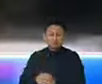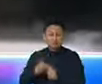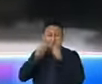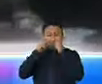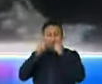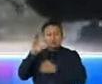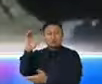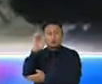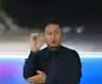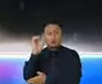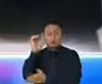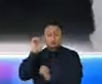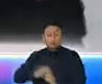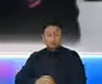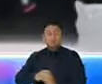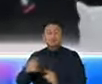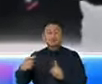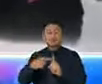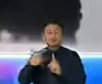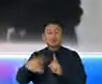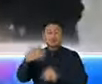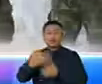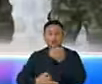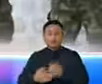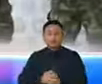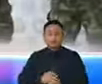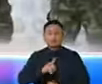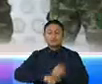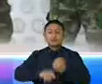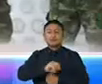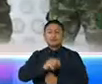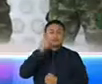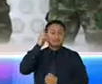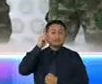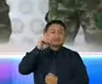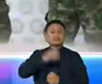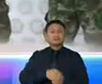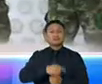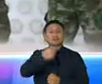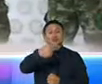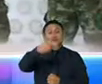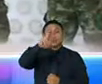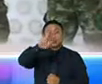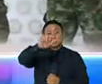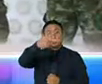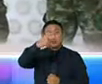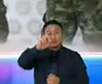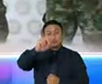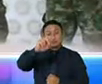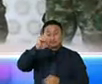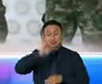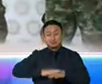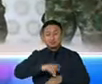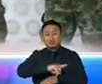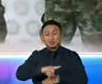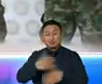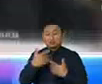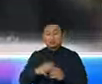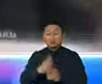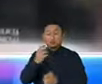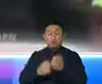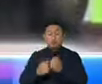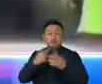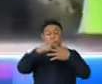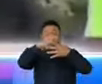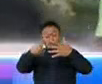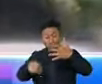Colombia judicializó a alias Javier, hermano del líder del Frente Oliver Sinisterra, alias Guacho, por el delito de concierto para delinquir, por